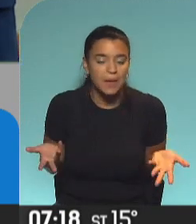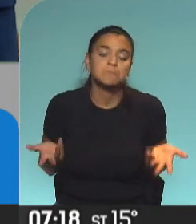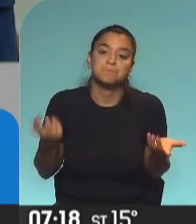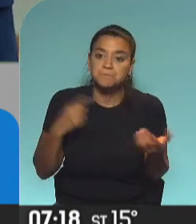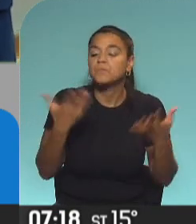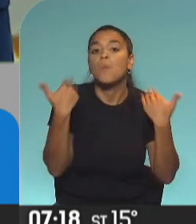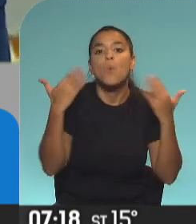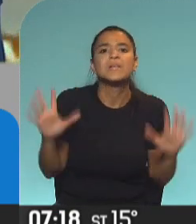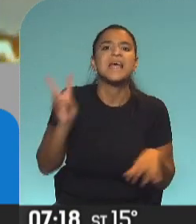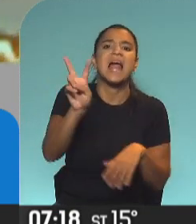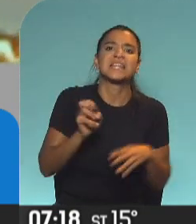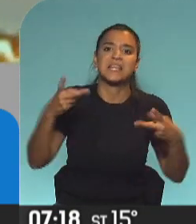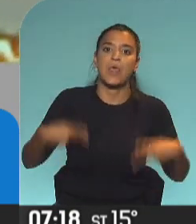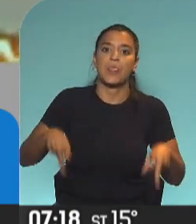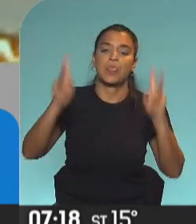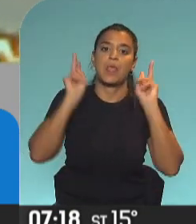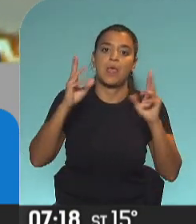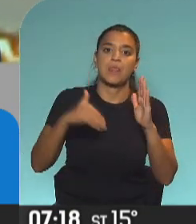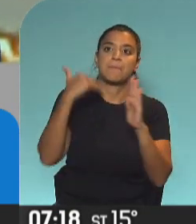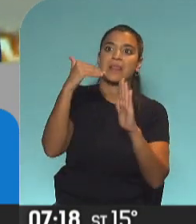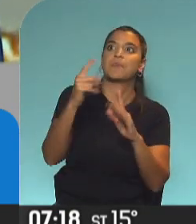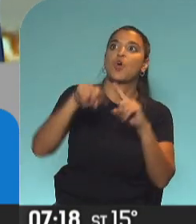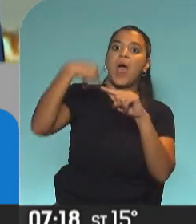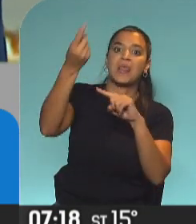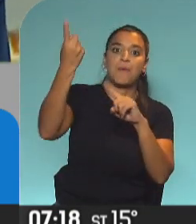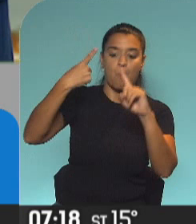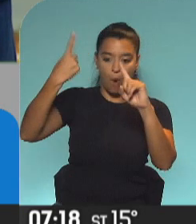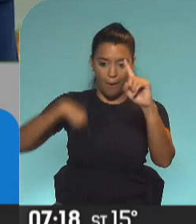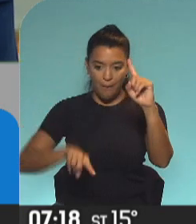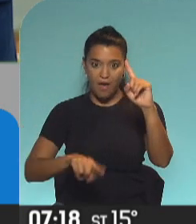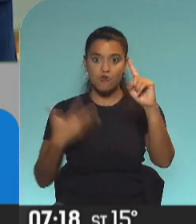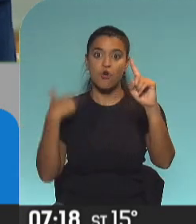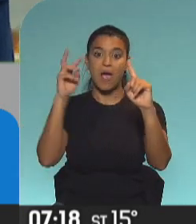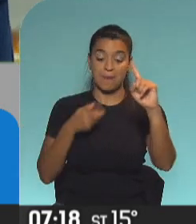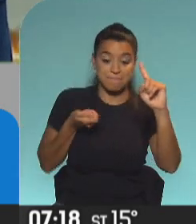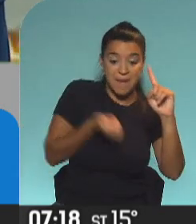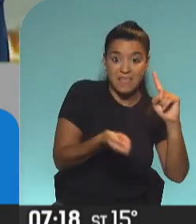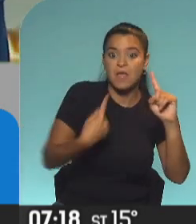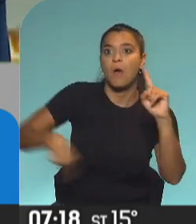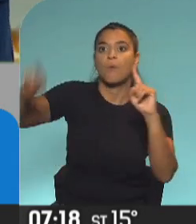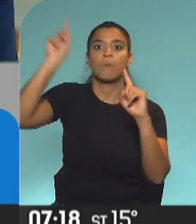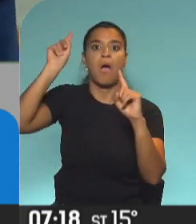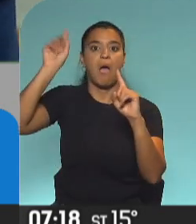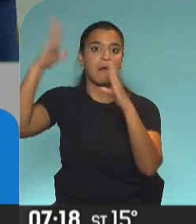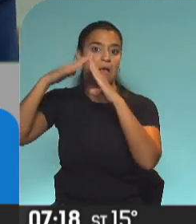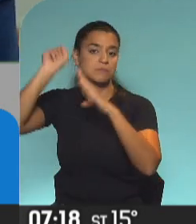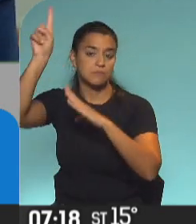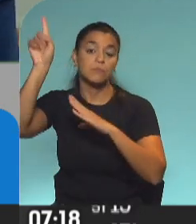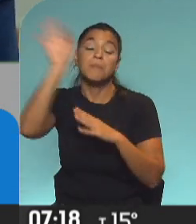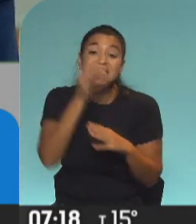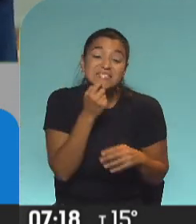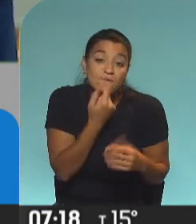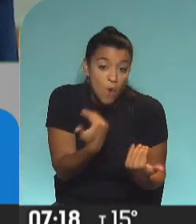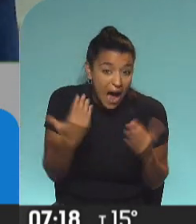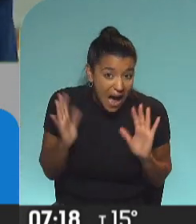alguien pudo haber alquilado el departamento de arriba o el de abajo, haberlo alquilado para ir y matar alquilarlo y volver a su casa. Claro, pero si esto hubiera sido